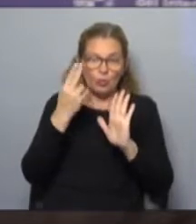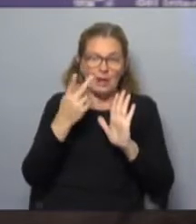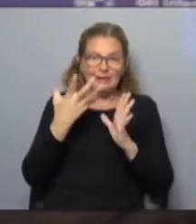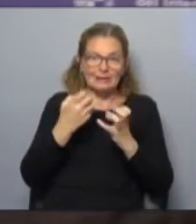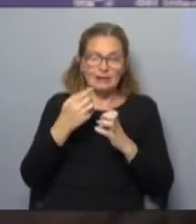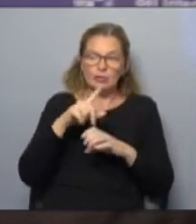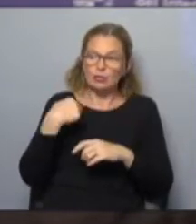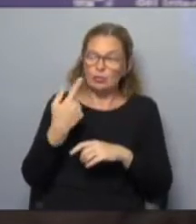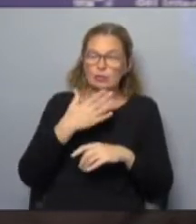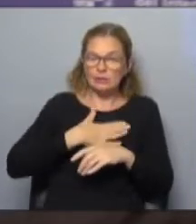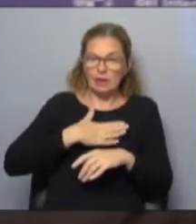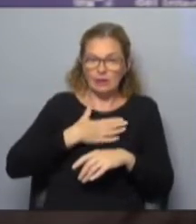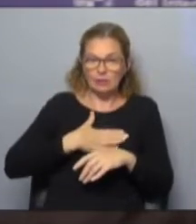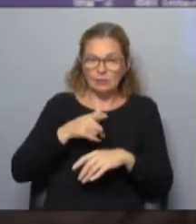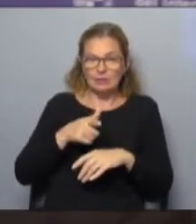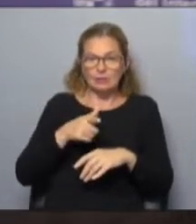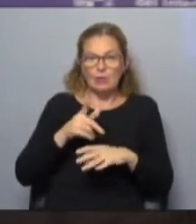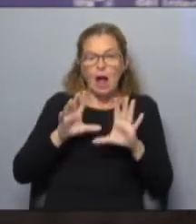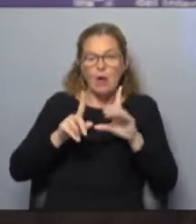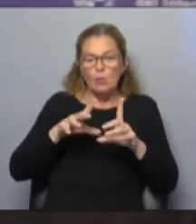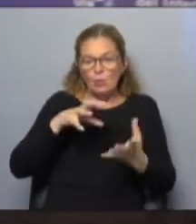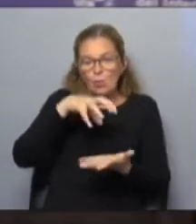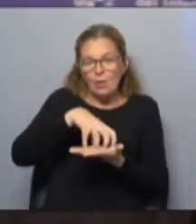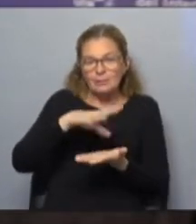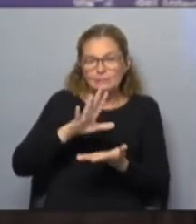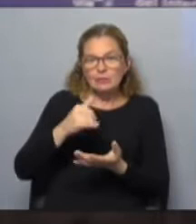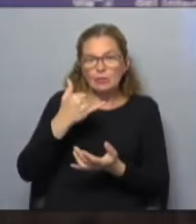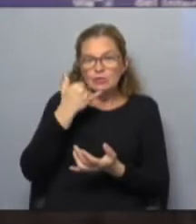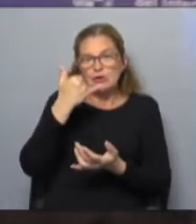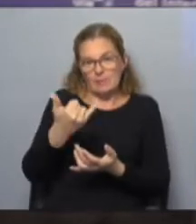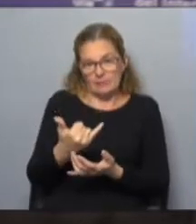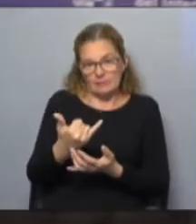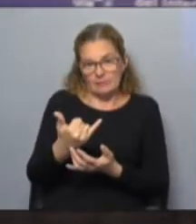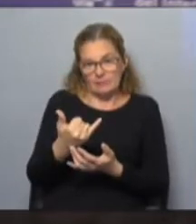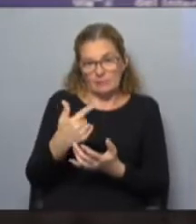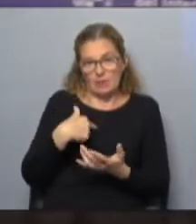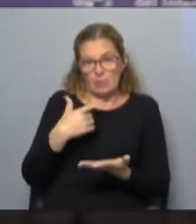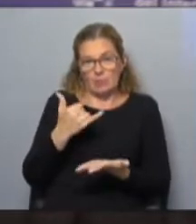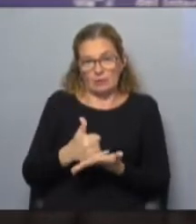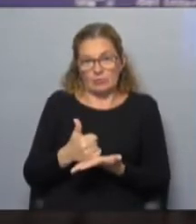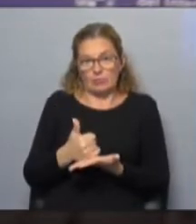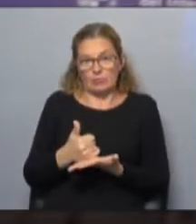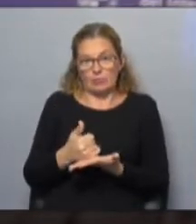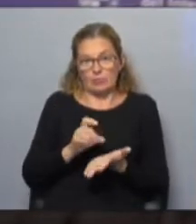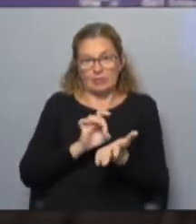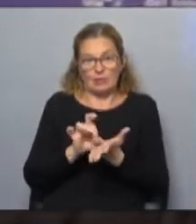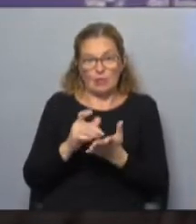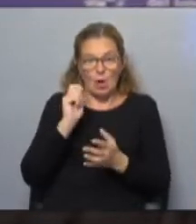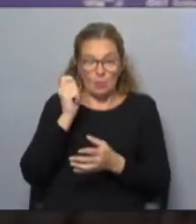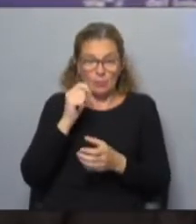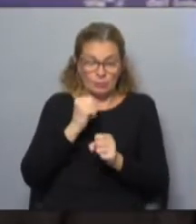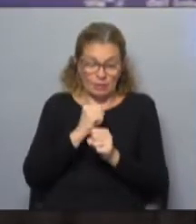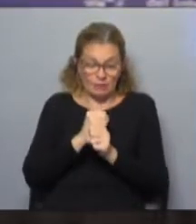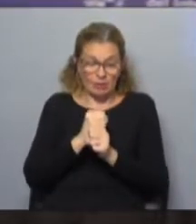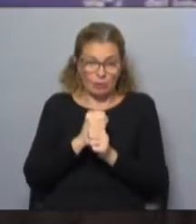viva con tranquilidad y si eso no se está dando en algún lugar, que nos llamen, que estamos para eso, en definitiva somos servidores públicos y es nuestro